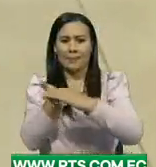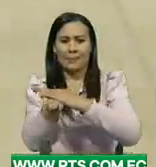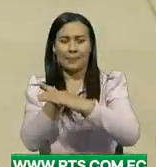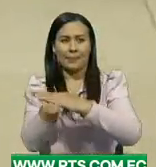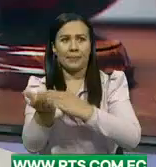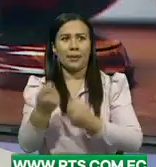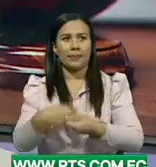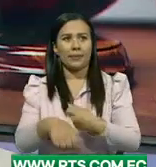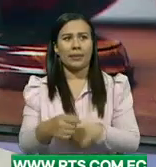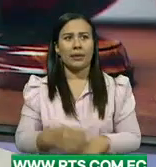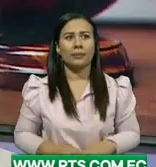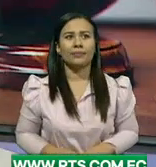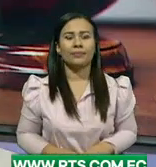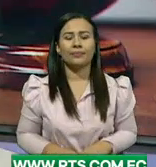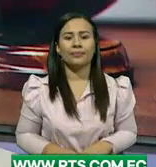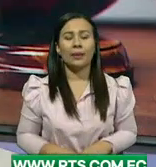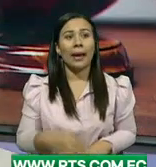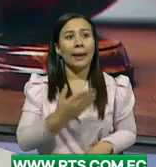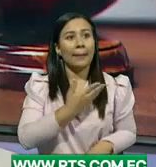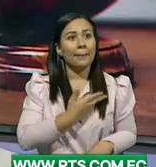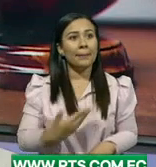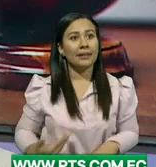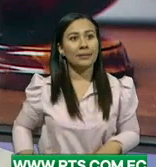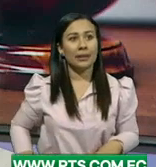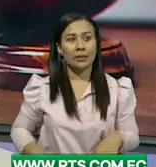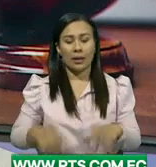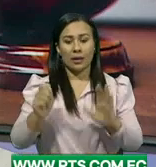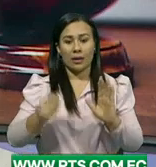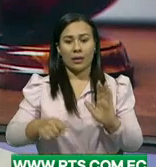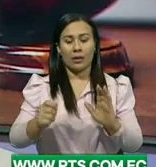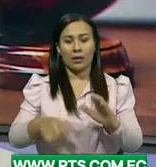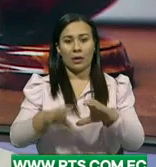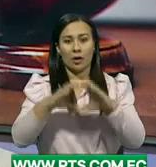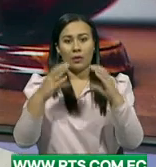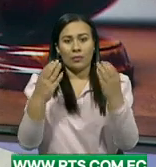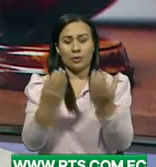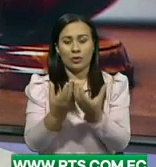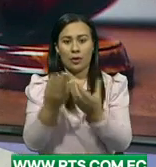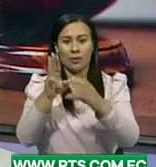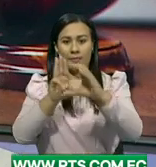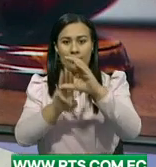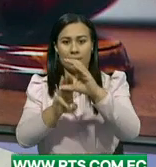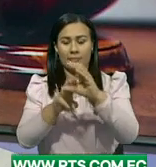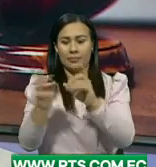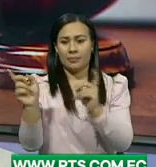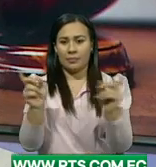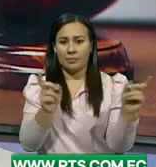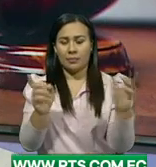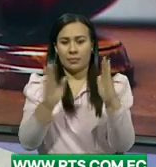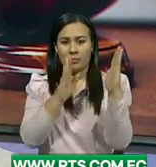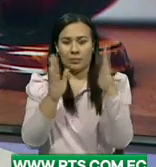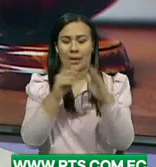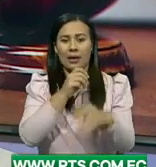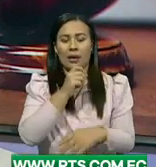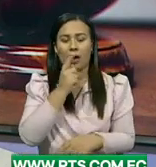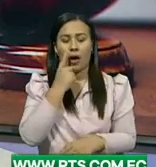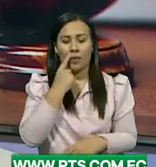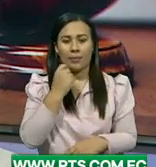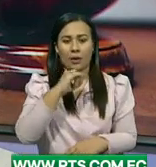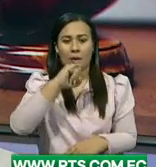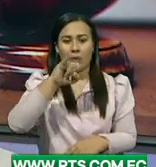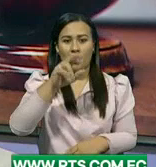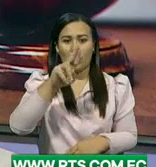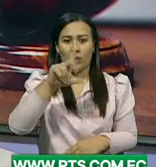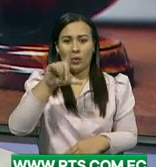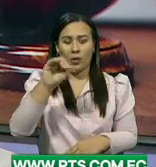Saona. El presidente de la Comisión de Participación Ciudadana y Control Social Transitorio, Julio César Trujillo,